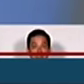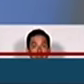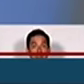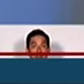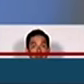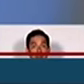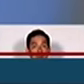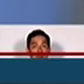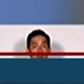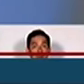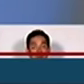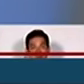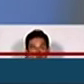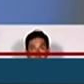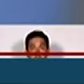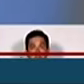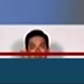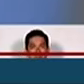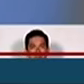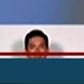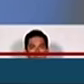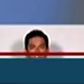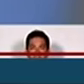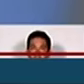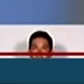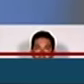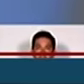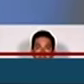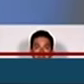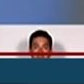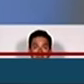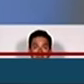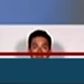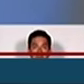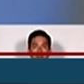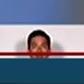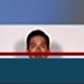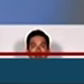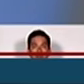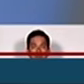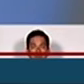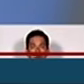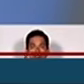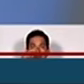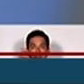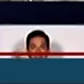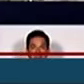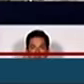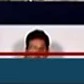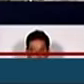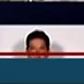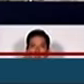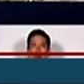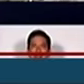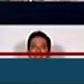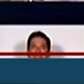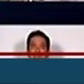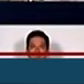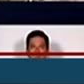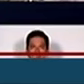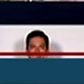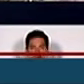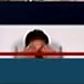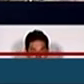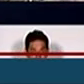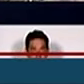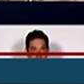este momento informamos al país, el Pleno del Consejo Nacional Electoral presentará los resultados de